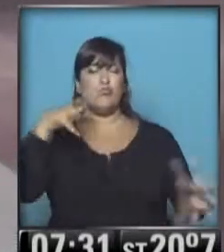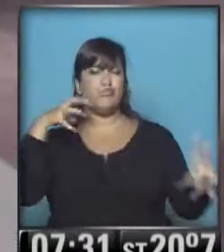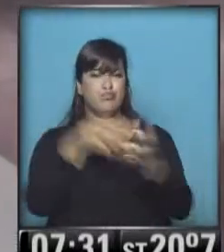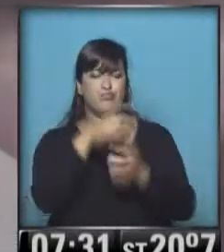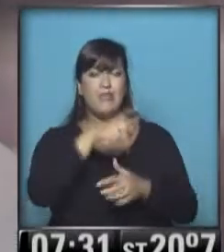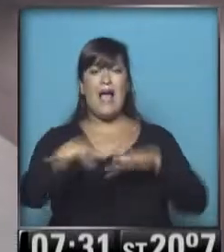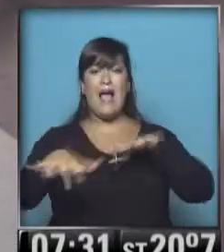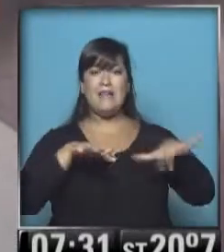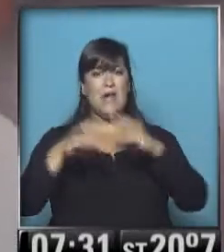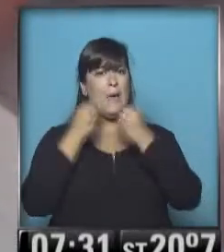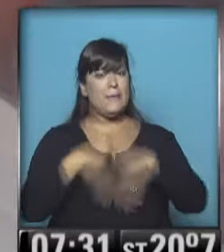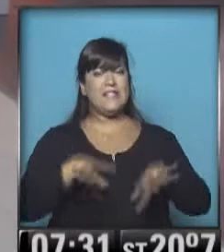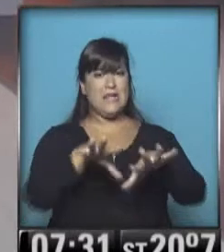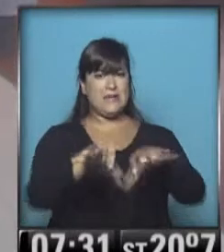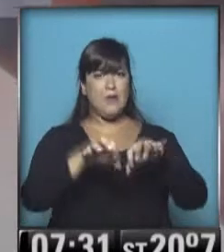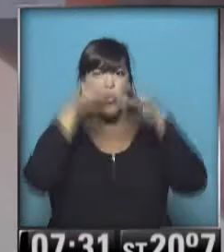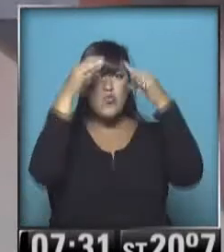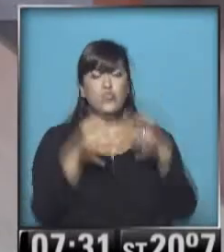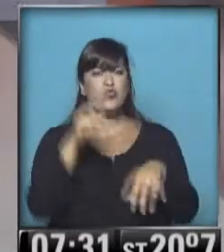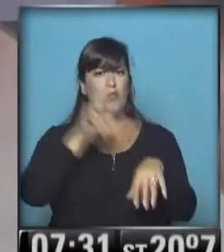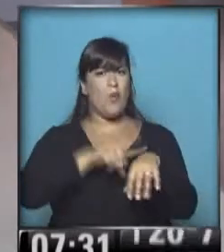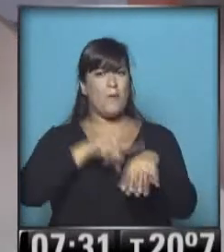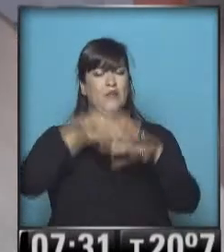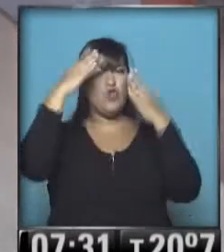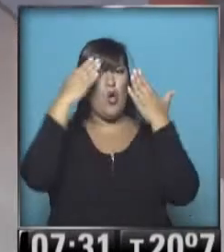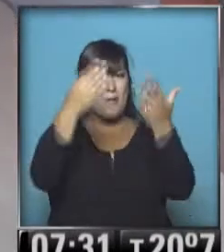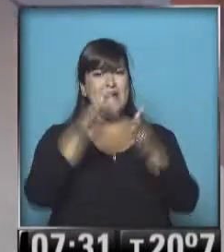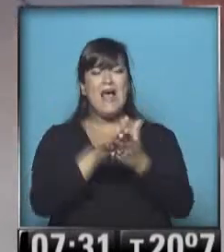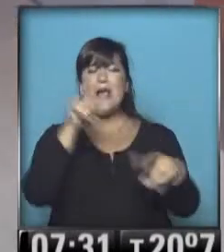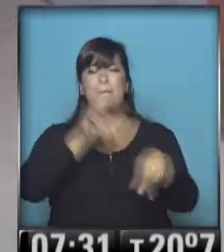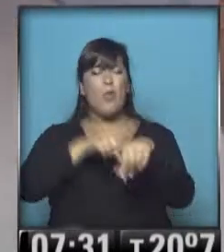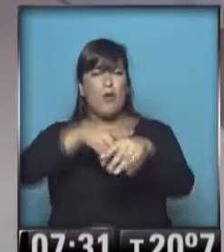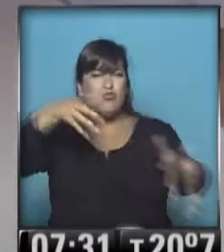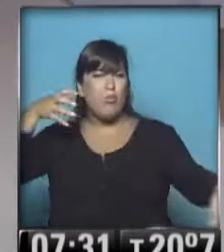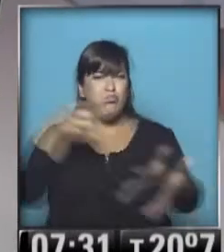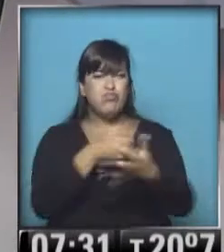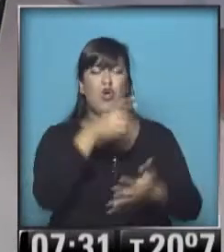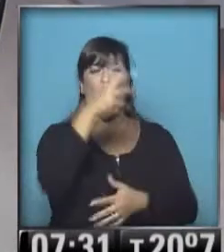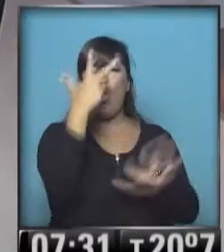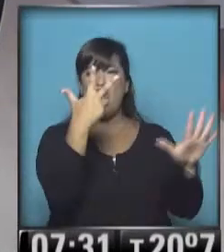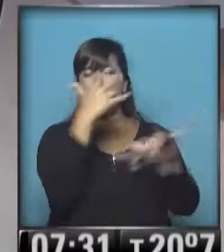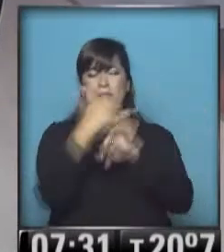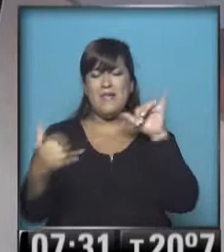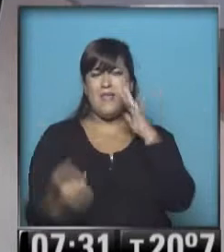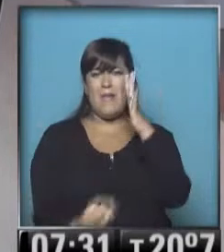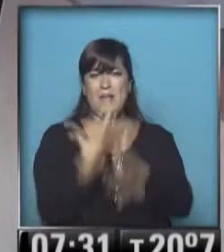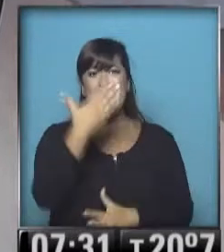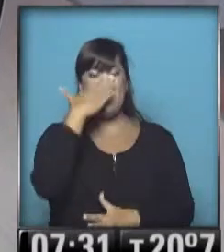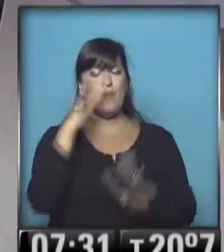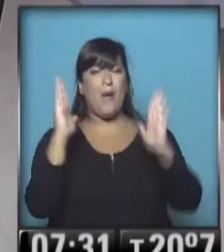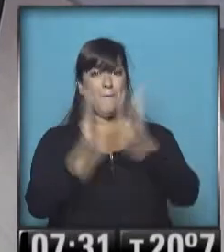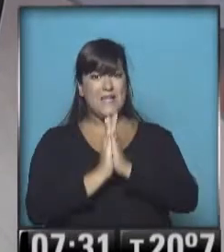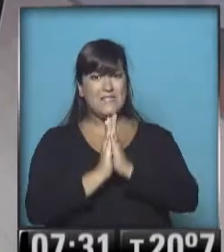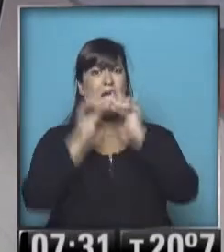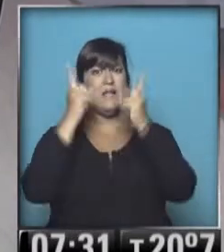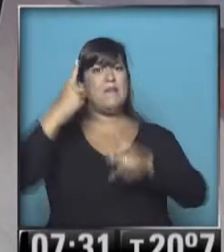actividades comenzaron bien temprano, justo cuando se recuerda el momento del impacto, pasada a las 8:30 de la mañana. Luego hubo una misa y